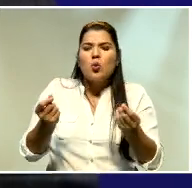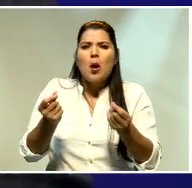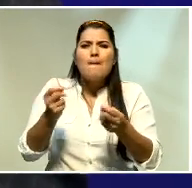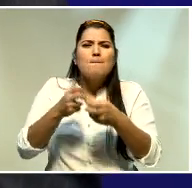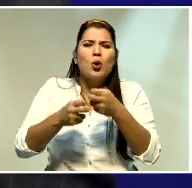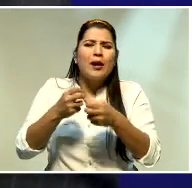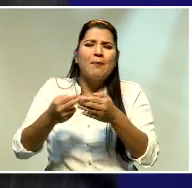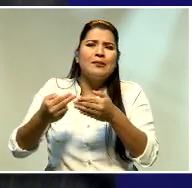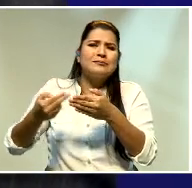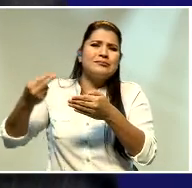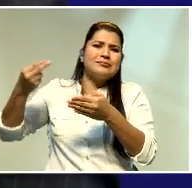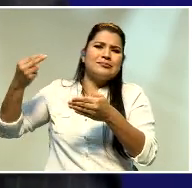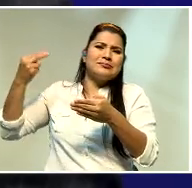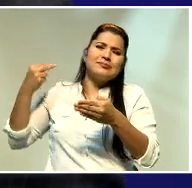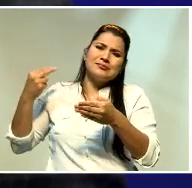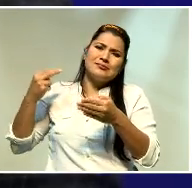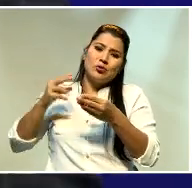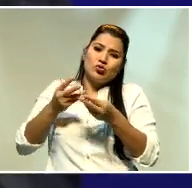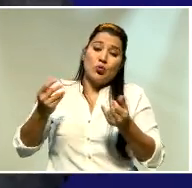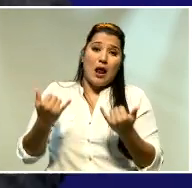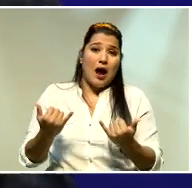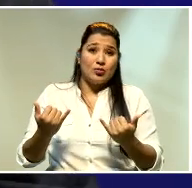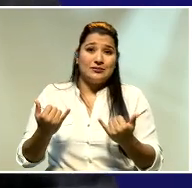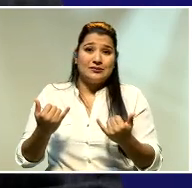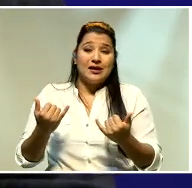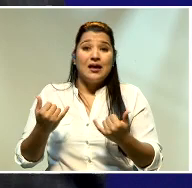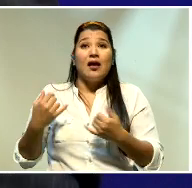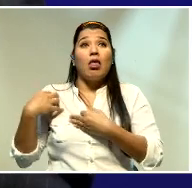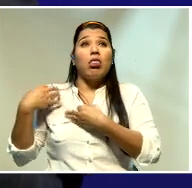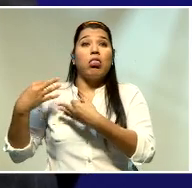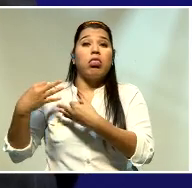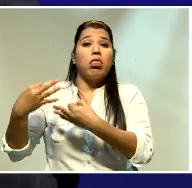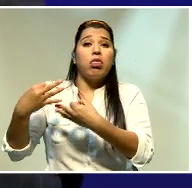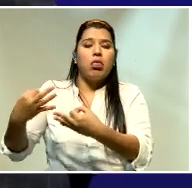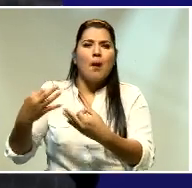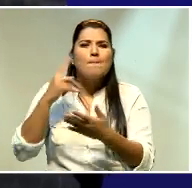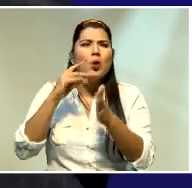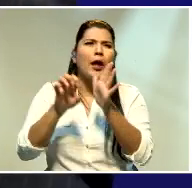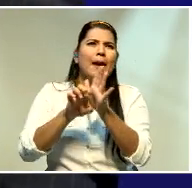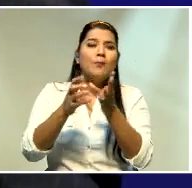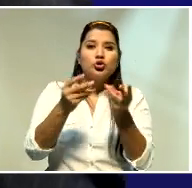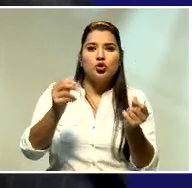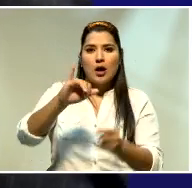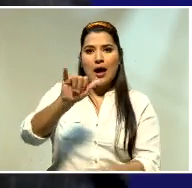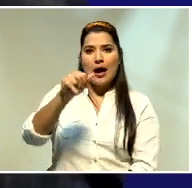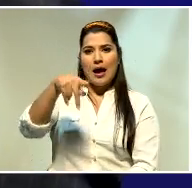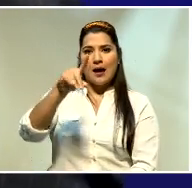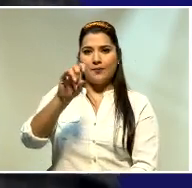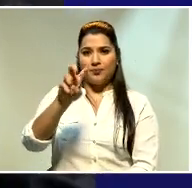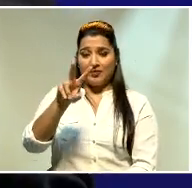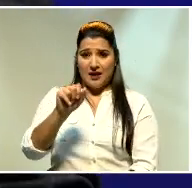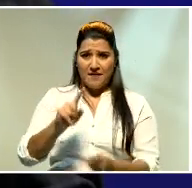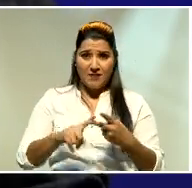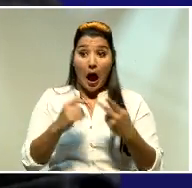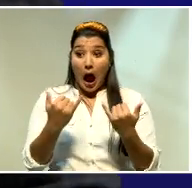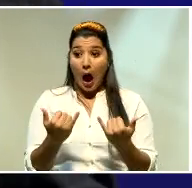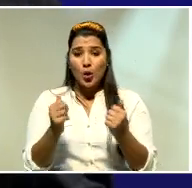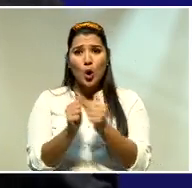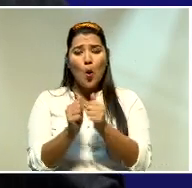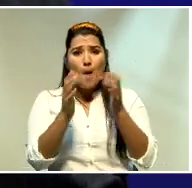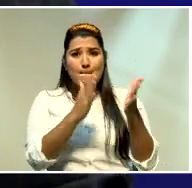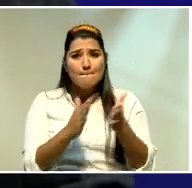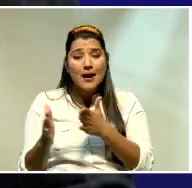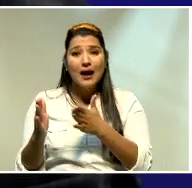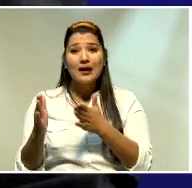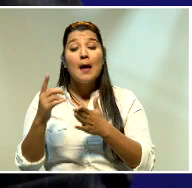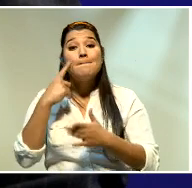históricos, resolver el problema histórico que fue no resolver antes la situación de Habdeba, resolver el problema histórico ahora con el Plan Maestro para que